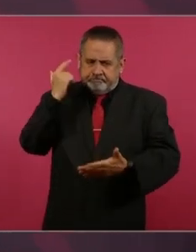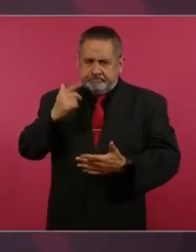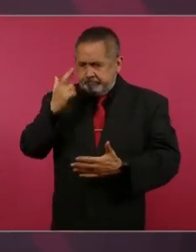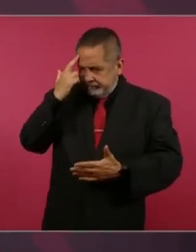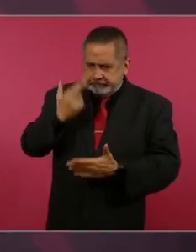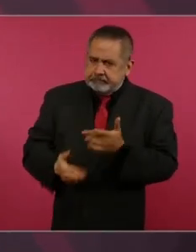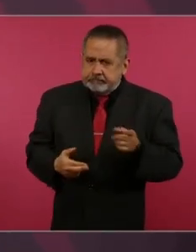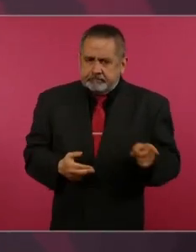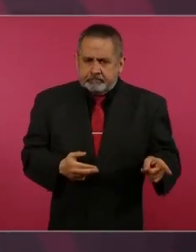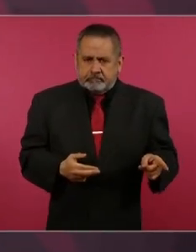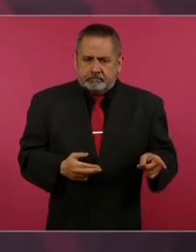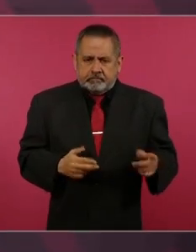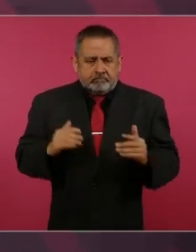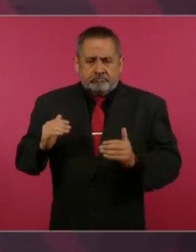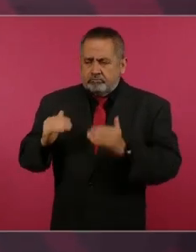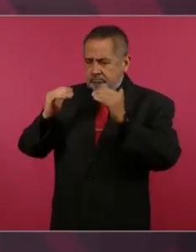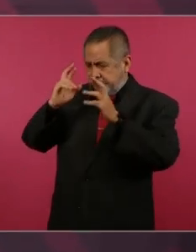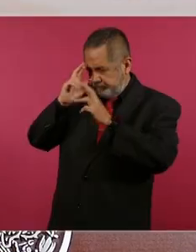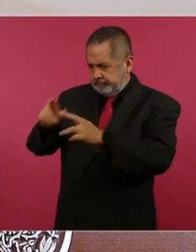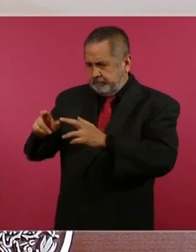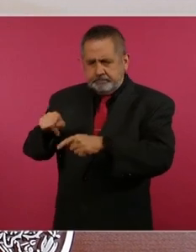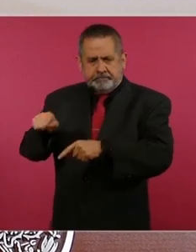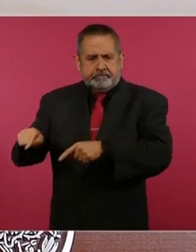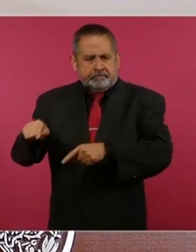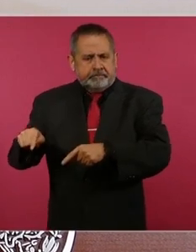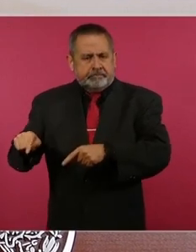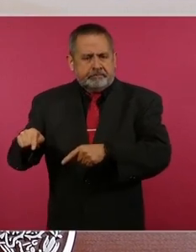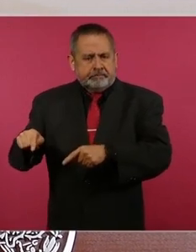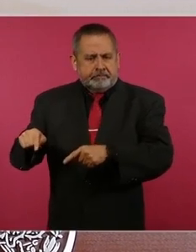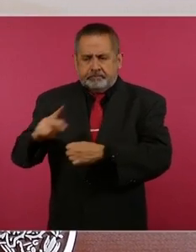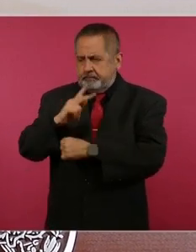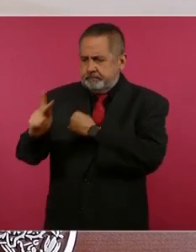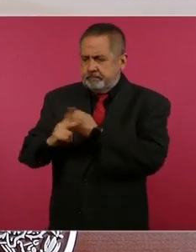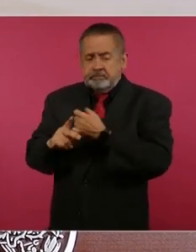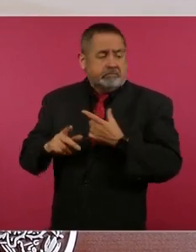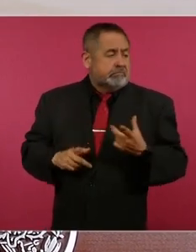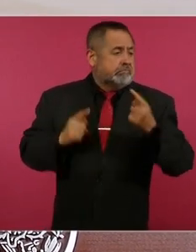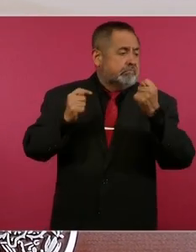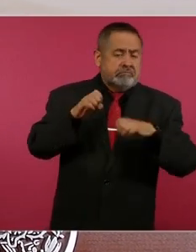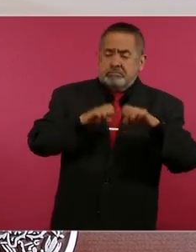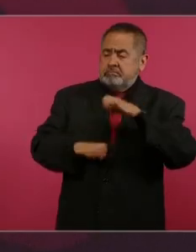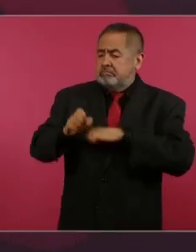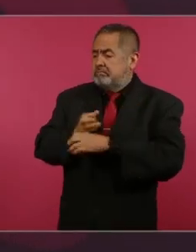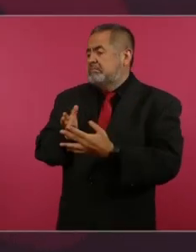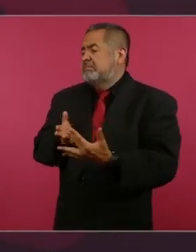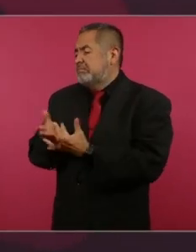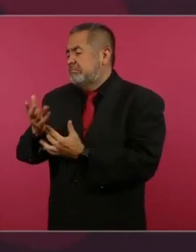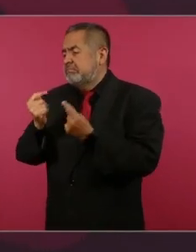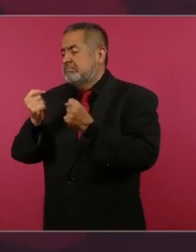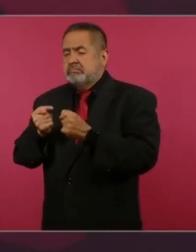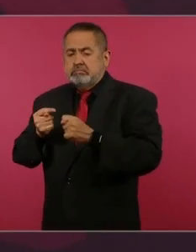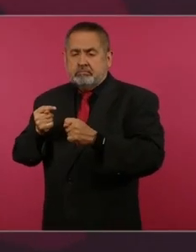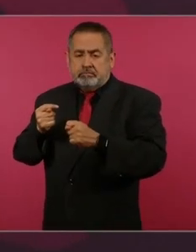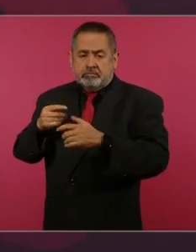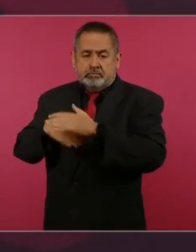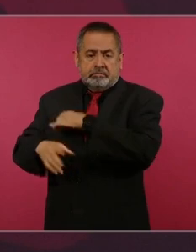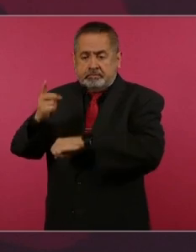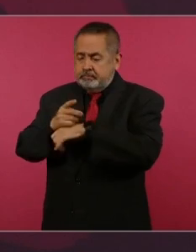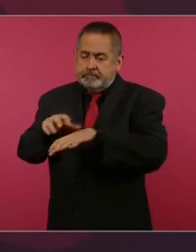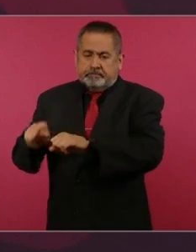a la soberanía de un país al asaltar